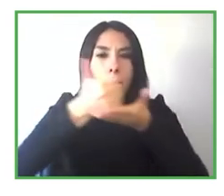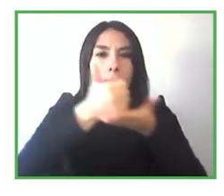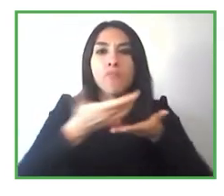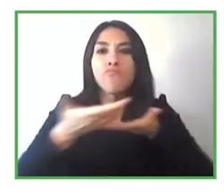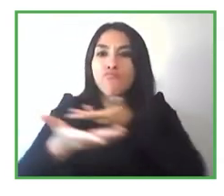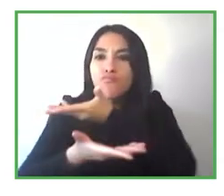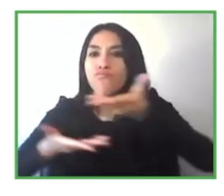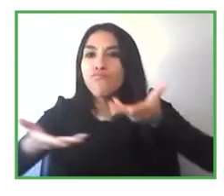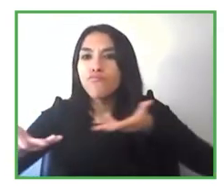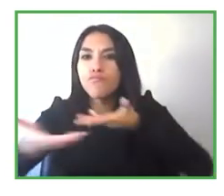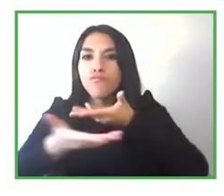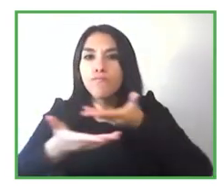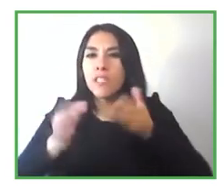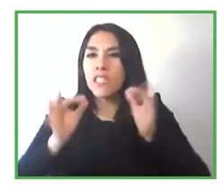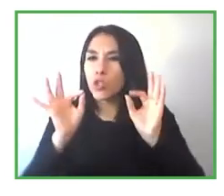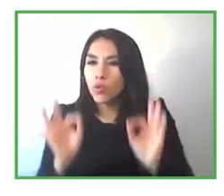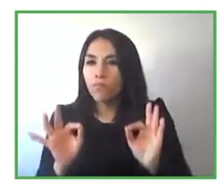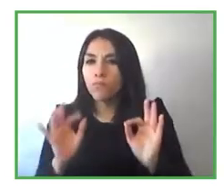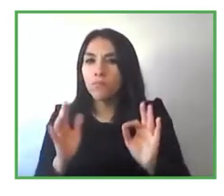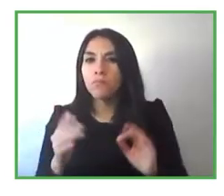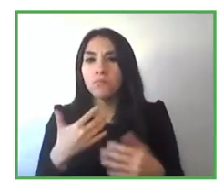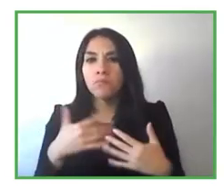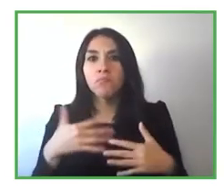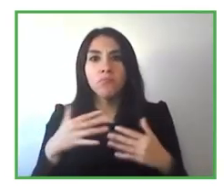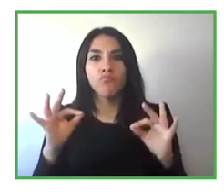ejemplo, ahora de los